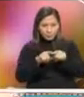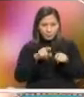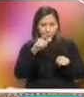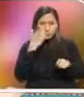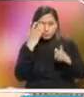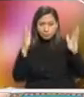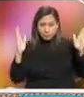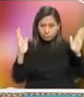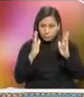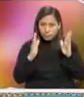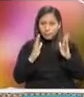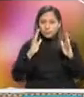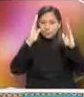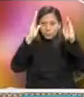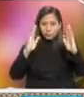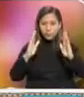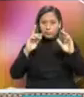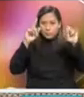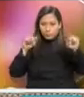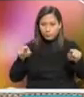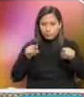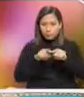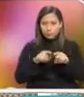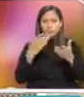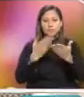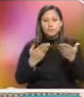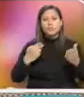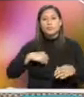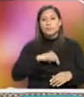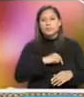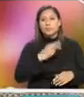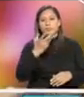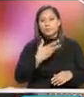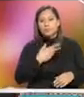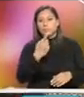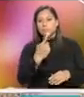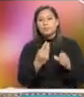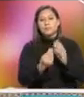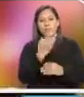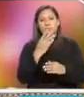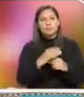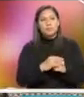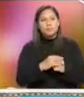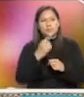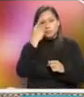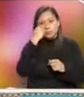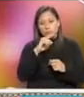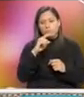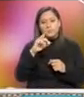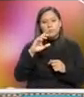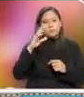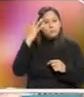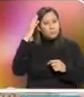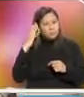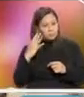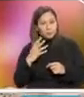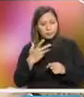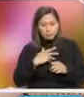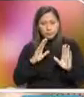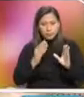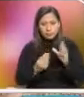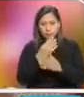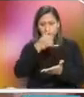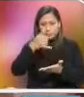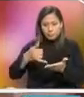es controlarlos, se hacen capas cuadradas. Y bueno, ahora tenemos una línea enfocada perfectamente para el cabello rizado. El cabello rizado tiene